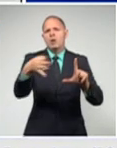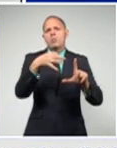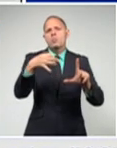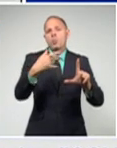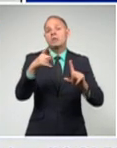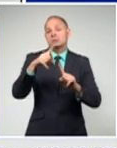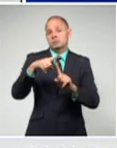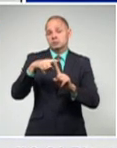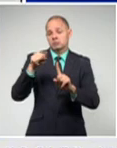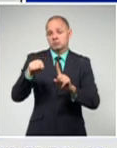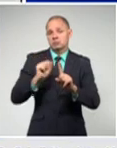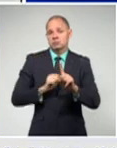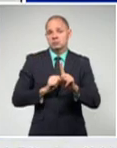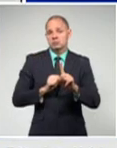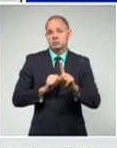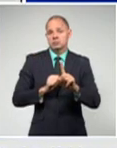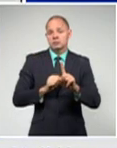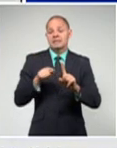Trinidad,